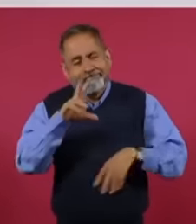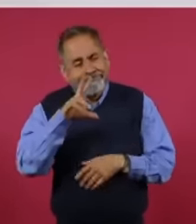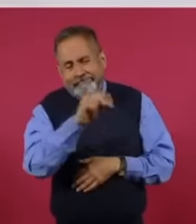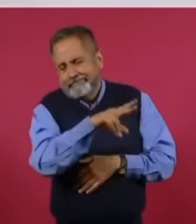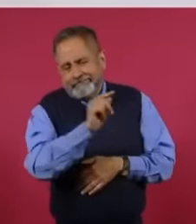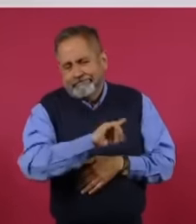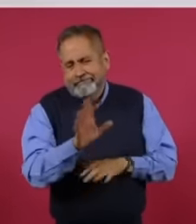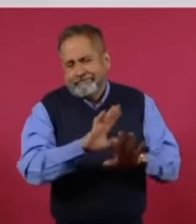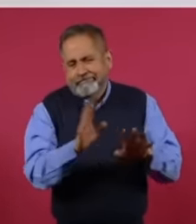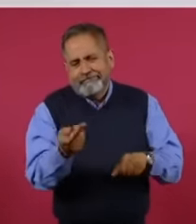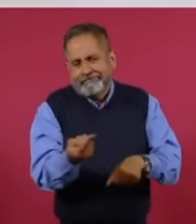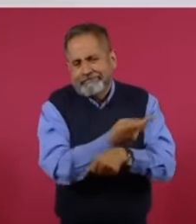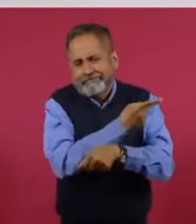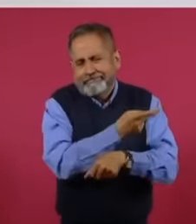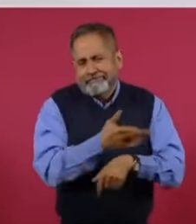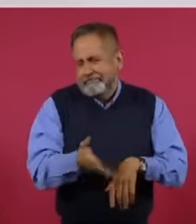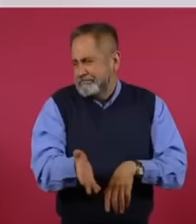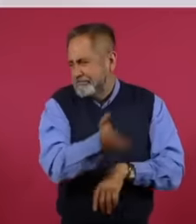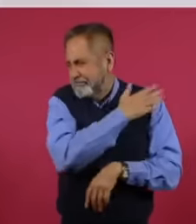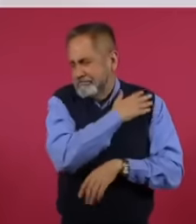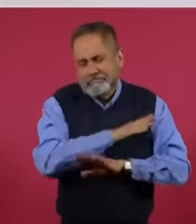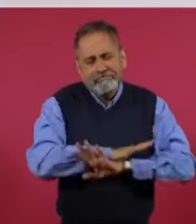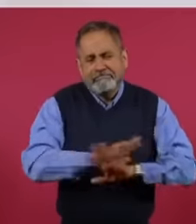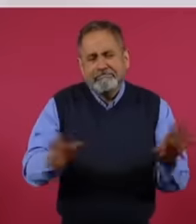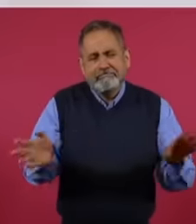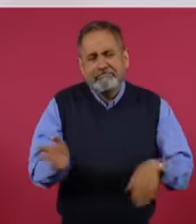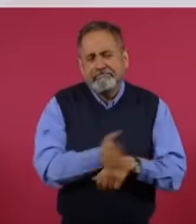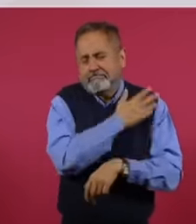No, no, no, no, y eso ya se superó.